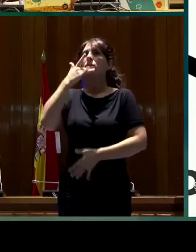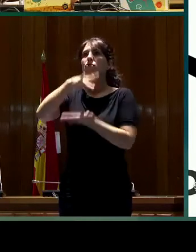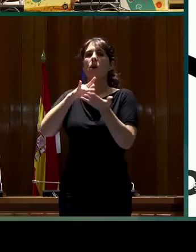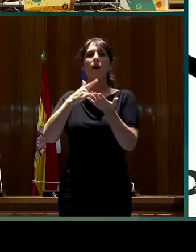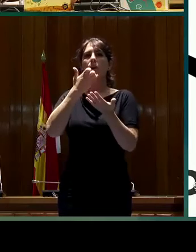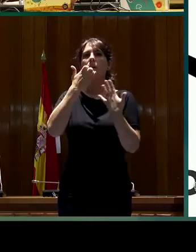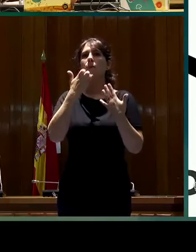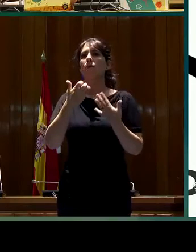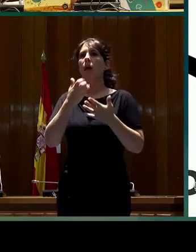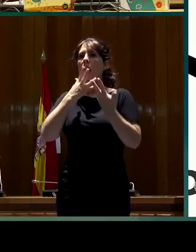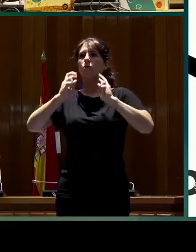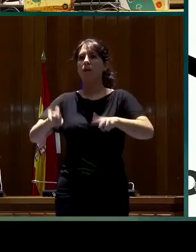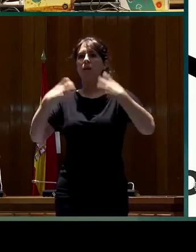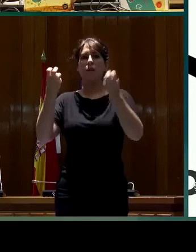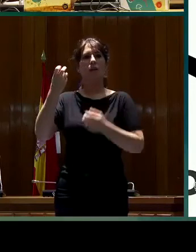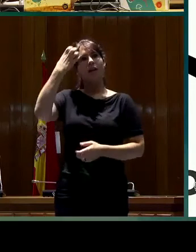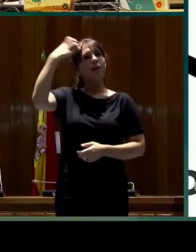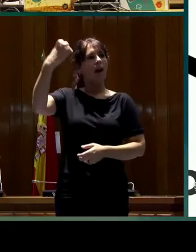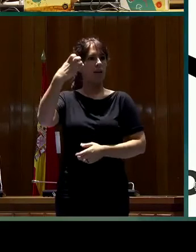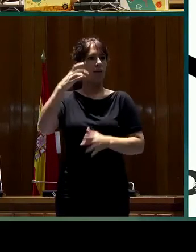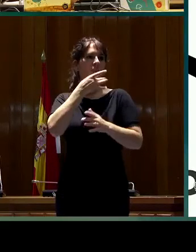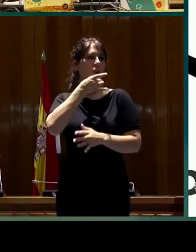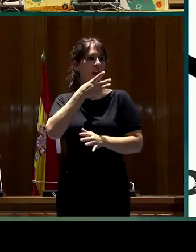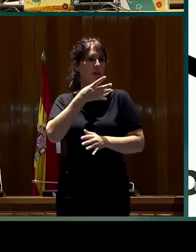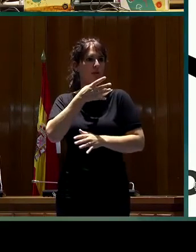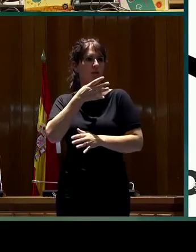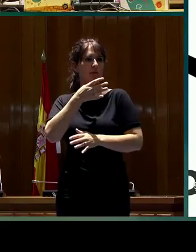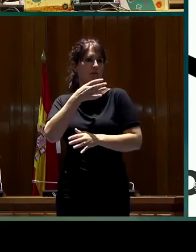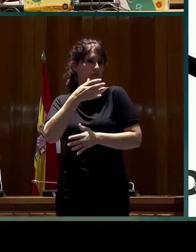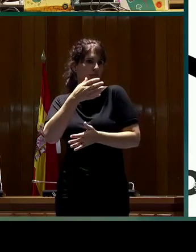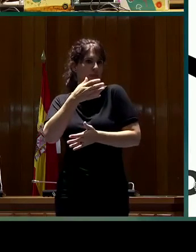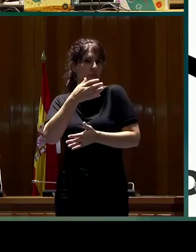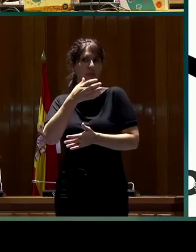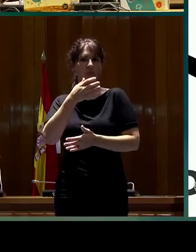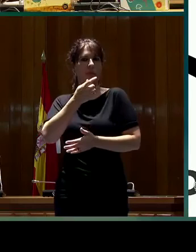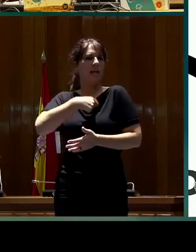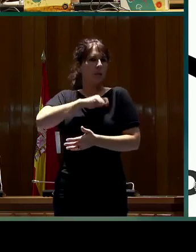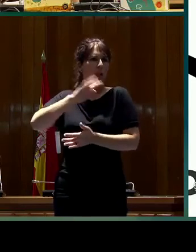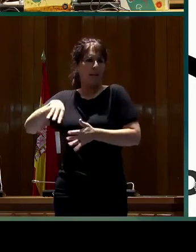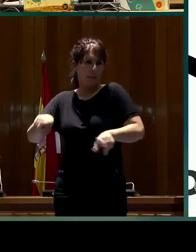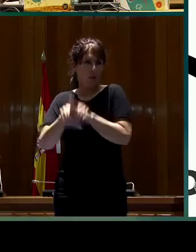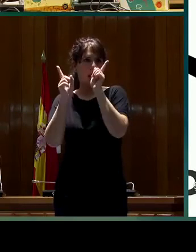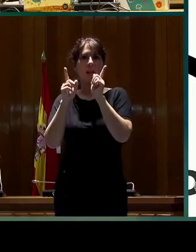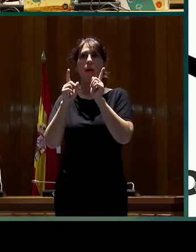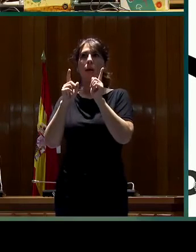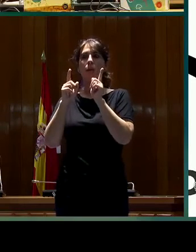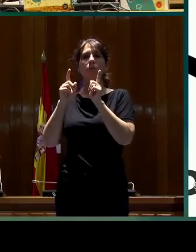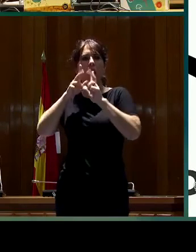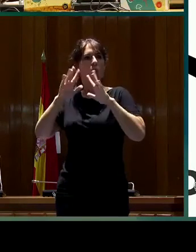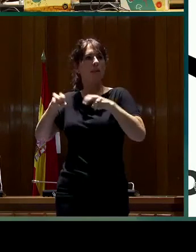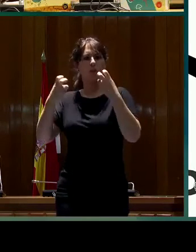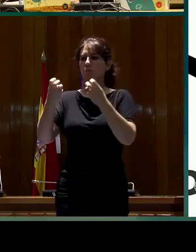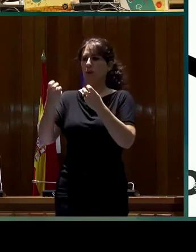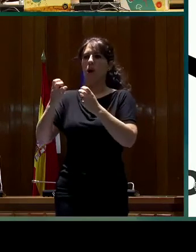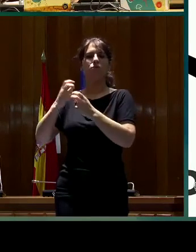última actualización del diccionario de la Real Academia, es igual si es la española o de catalán, da lo mismo. Y en cambio, libros, cuentos en lengua de